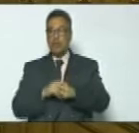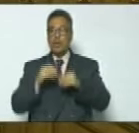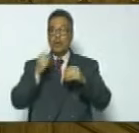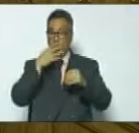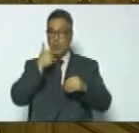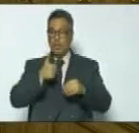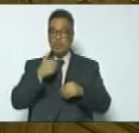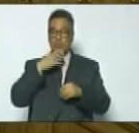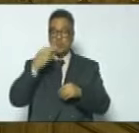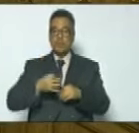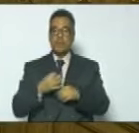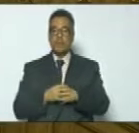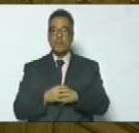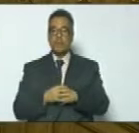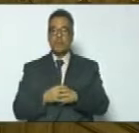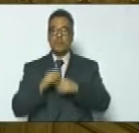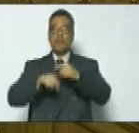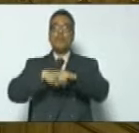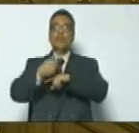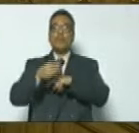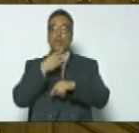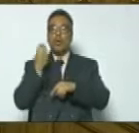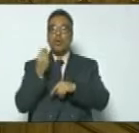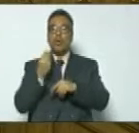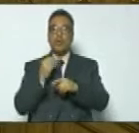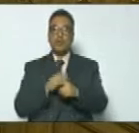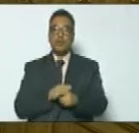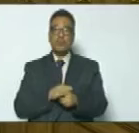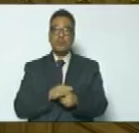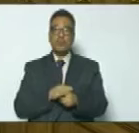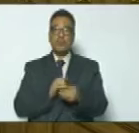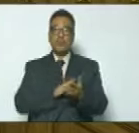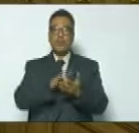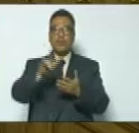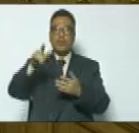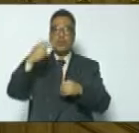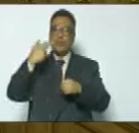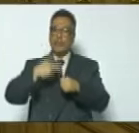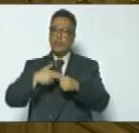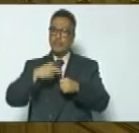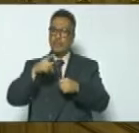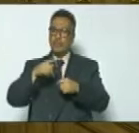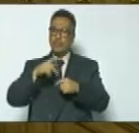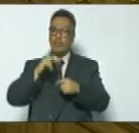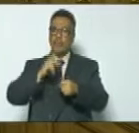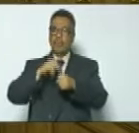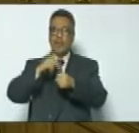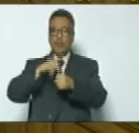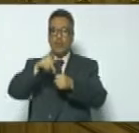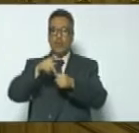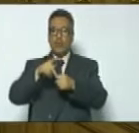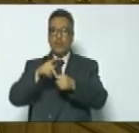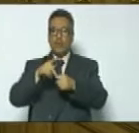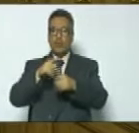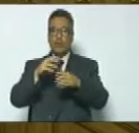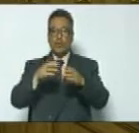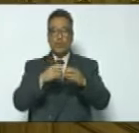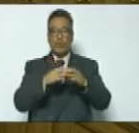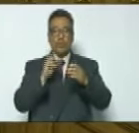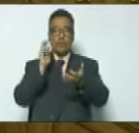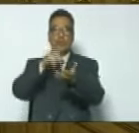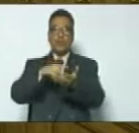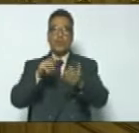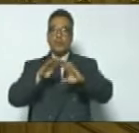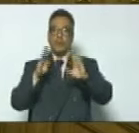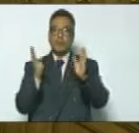Tremendo. Luego los muchachos se fueron, en Paraguay fue, Pedro, ¿eh? Fútbol sala, clasificaron